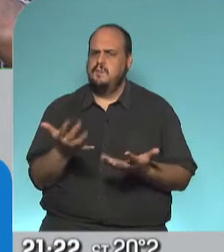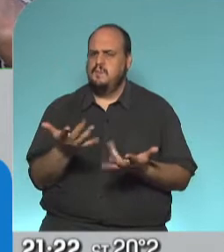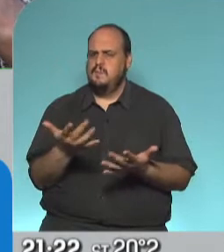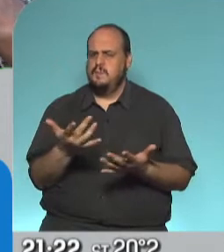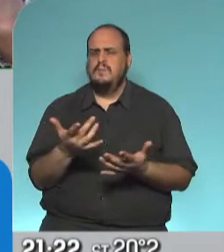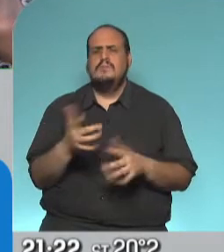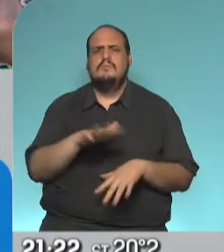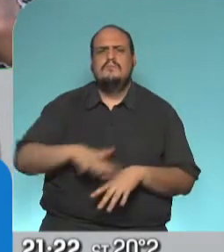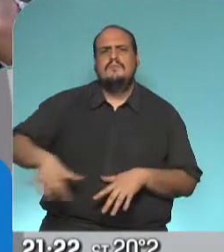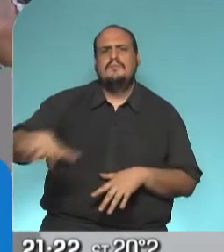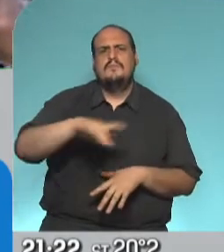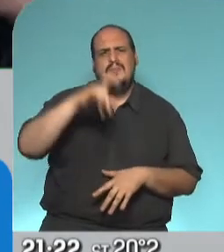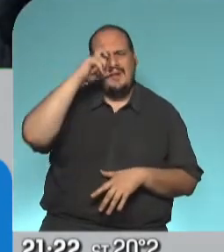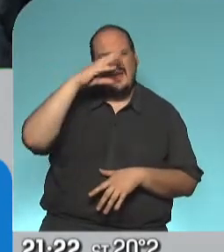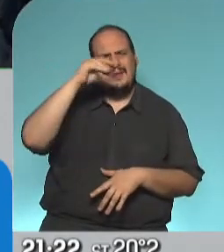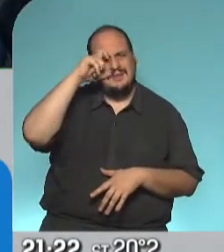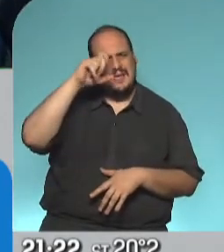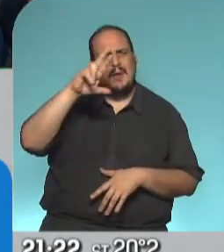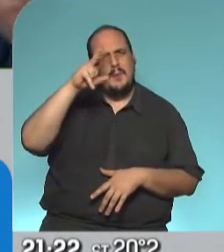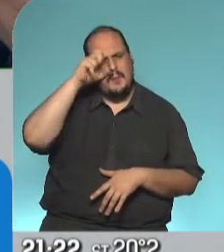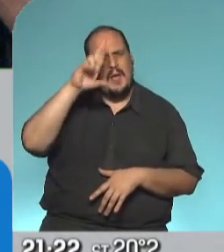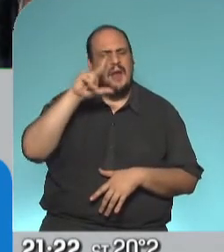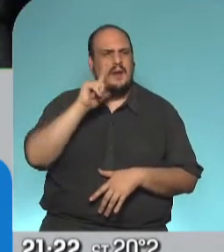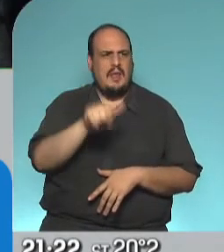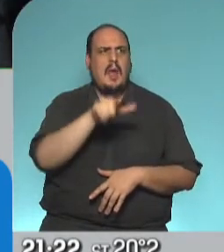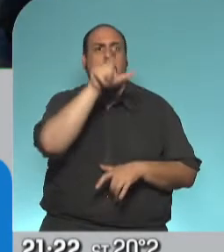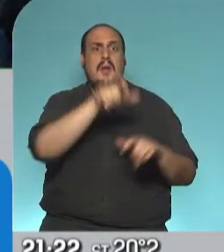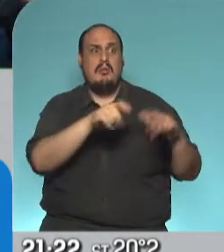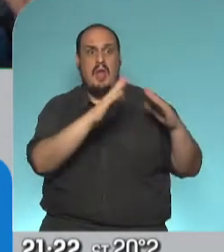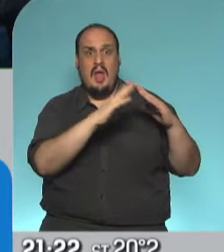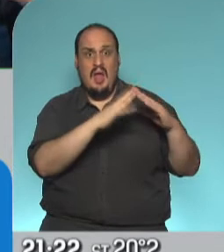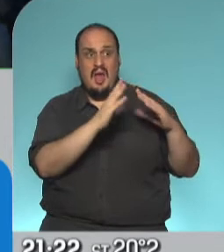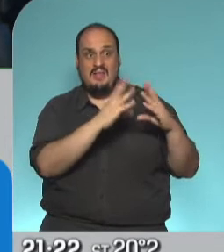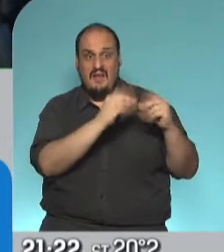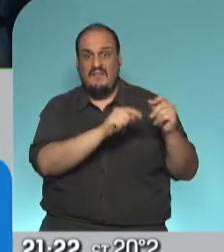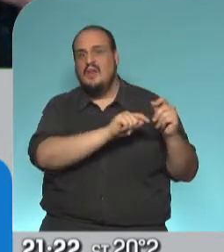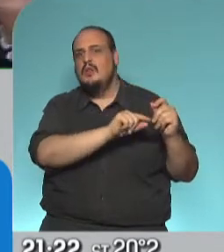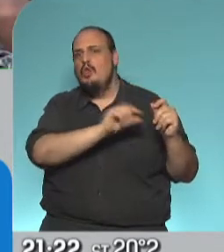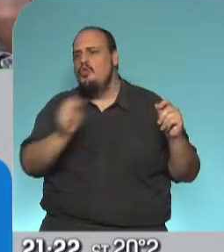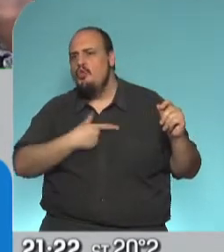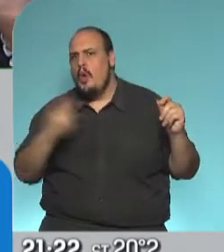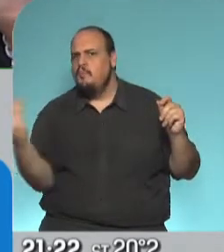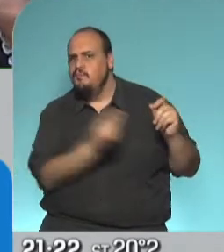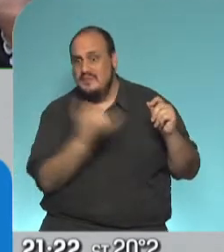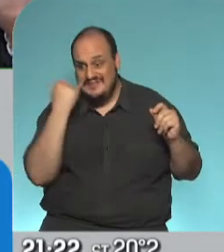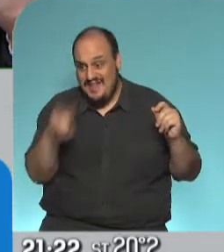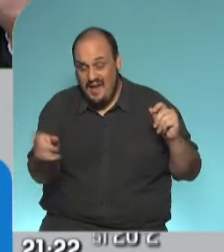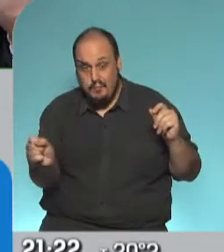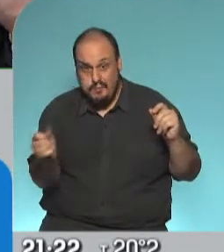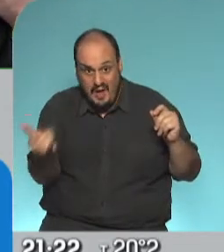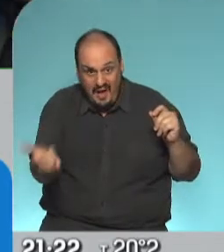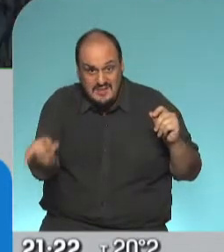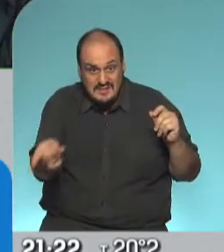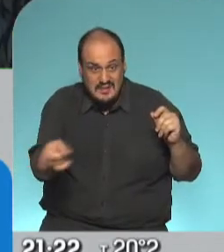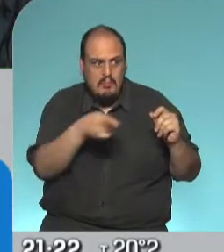Esteban Echeverría, viviendas que tienen ya sus adjudicatarios, que están en un 90% de terminación y, por ejemplo,